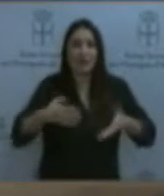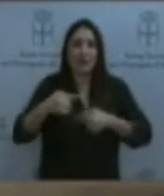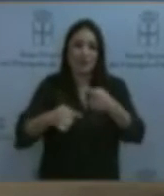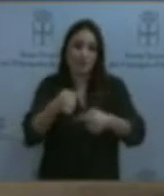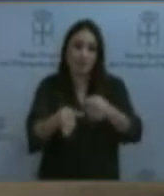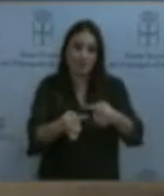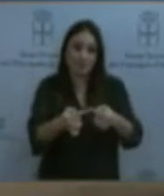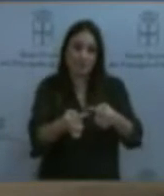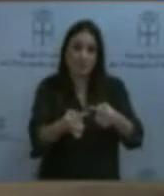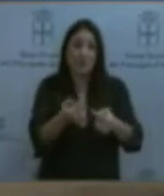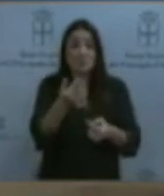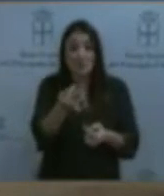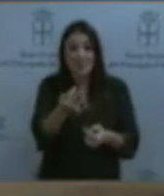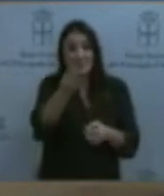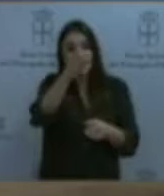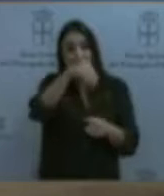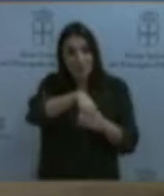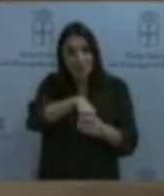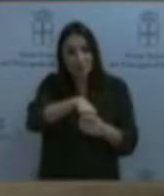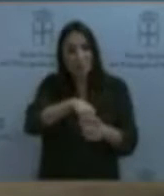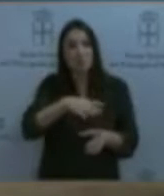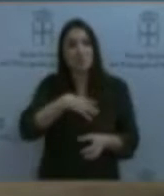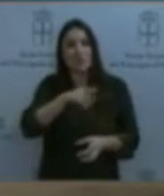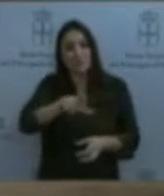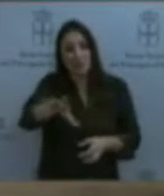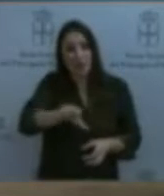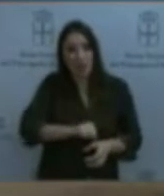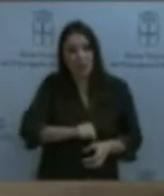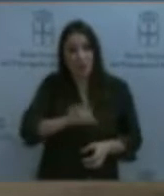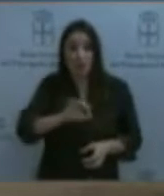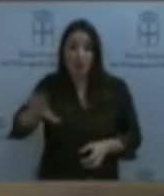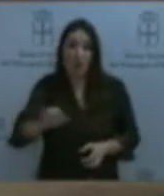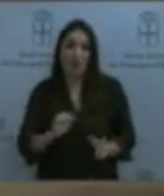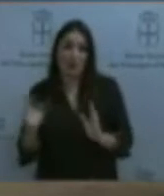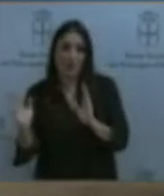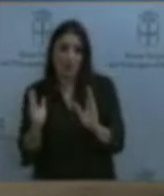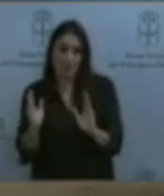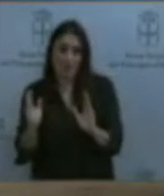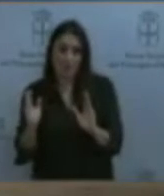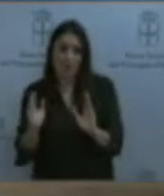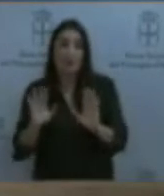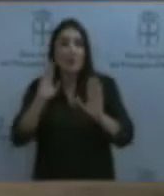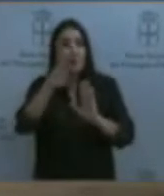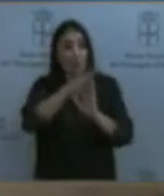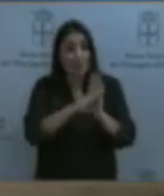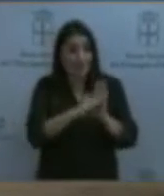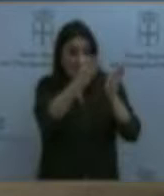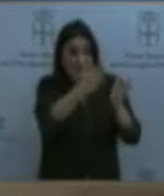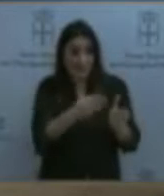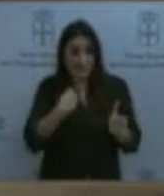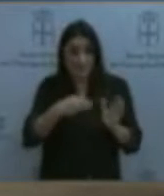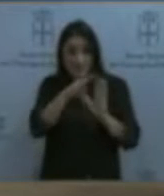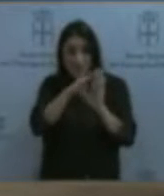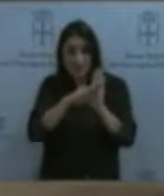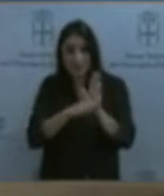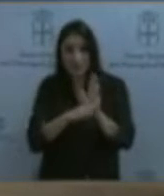generacional y que entre ellas debe de contemplarse la adopción y el acogimiento. Pero mire, las medidas que ustedes proponen no van más